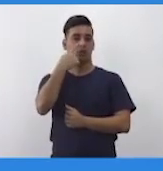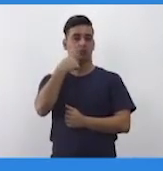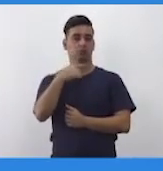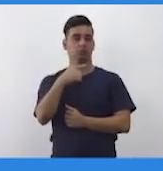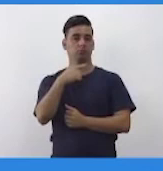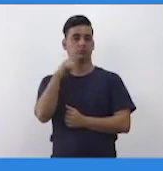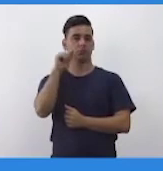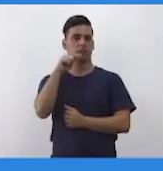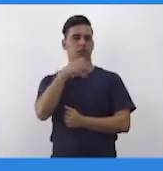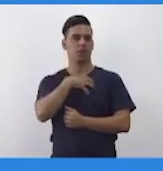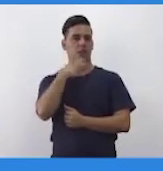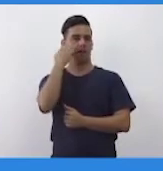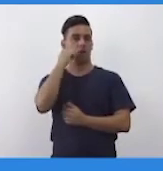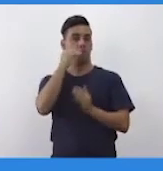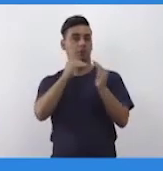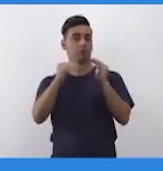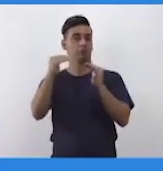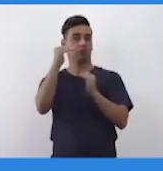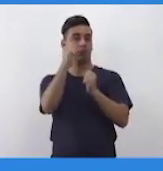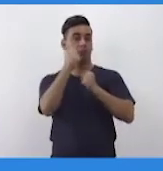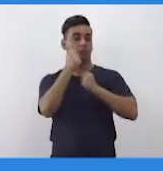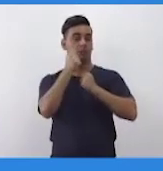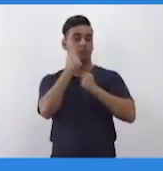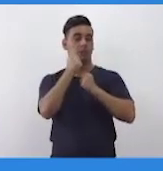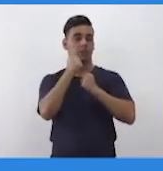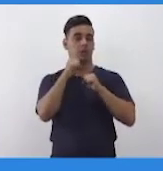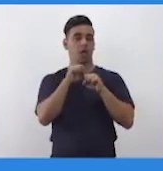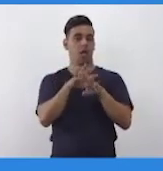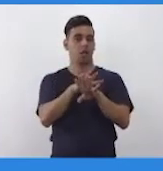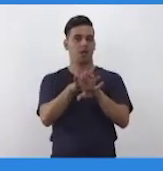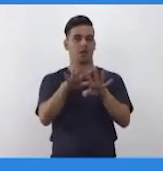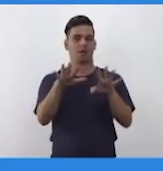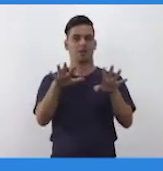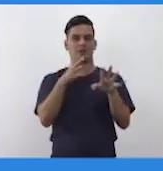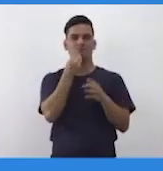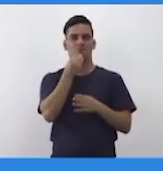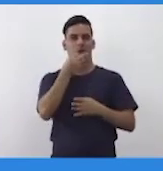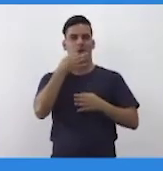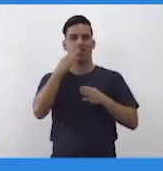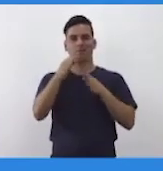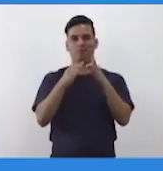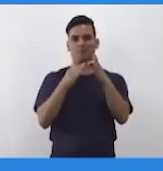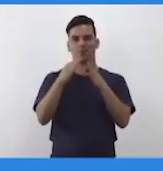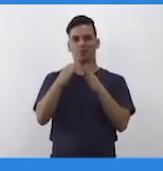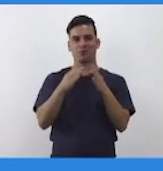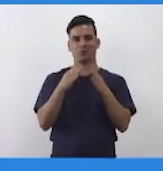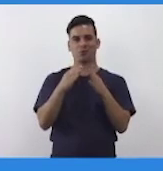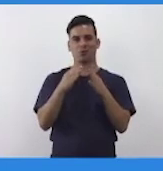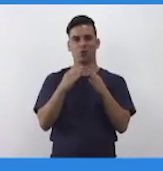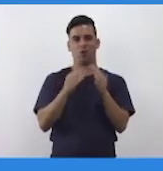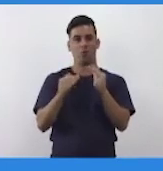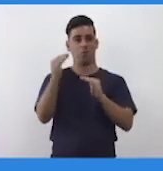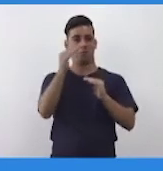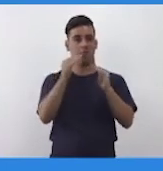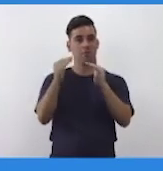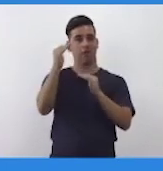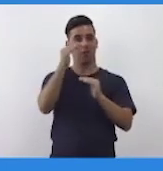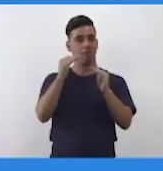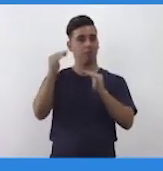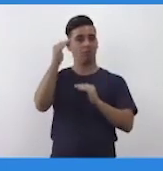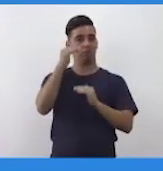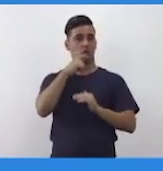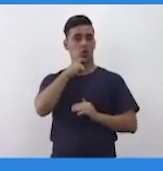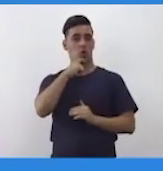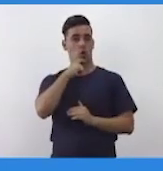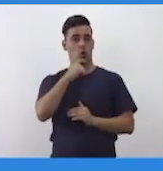un mayor rendimiento energético, lo que permitió el aumento de la complejidad de